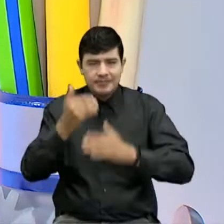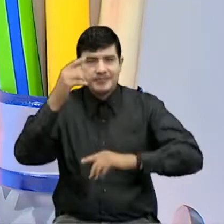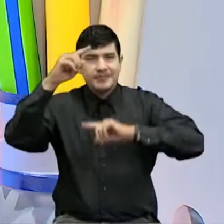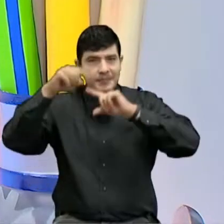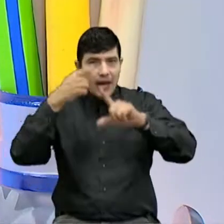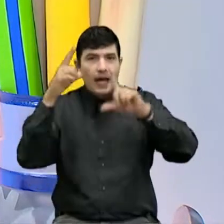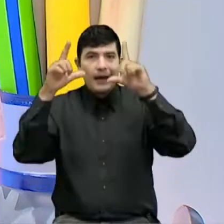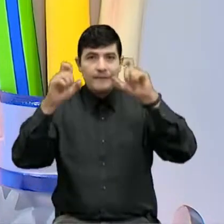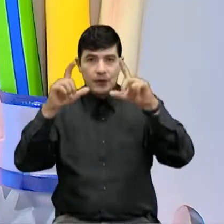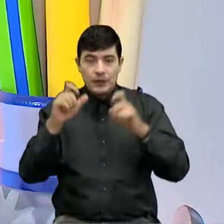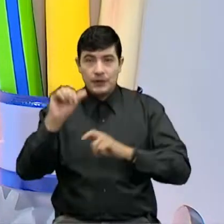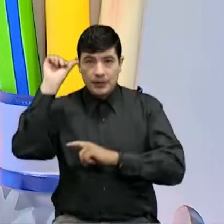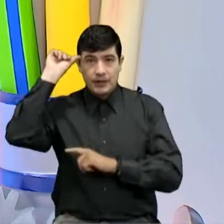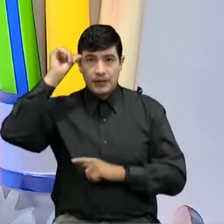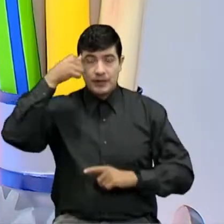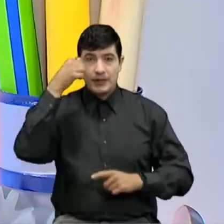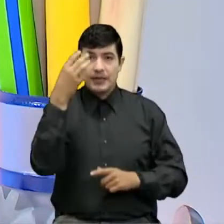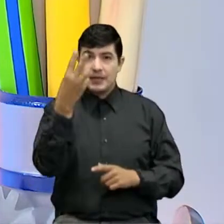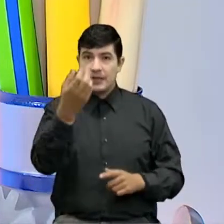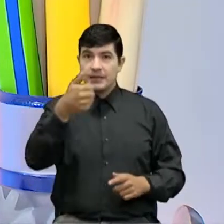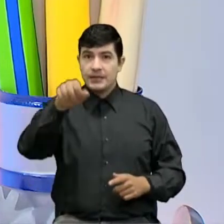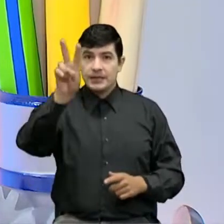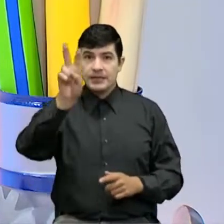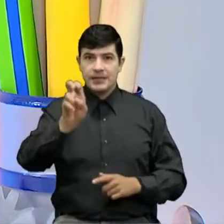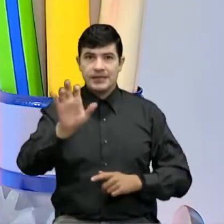foticos. Recuerden,